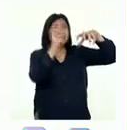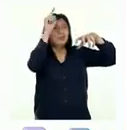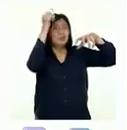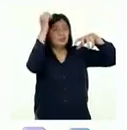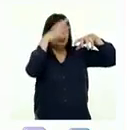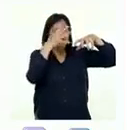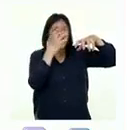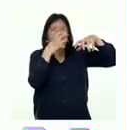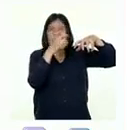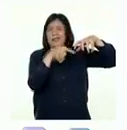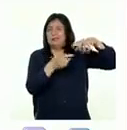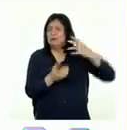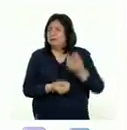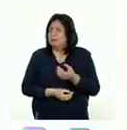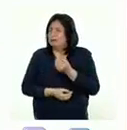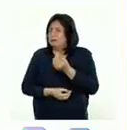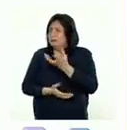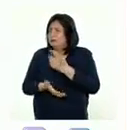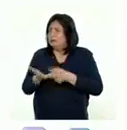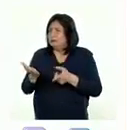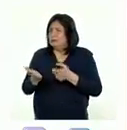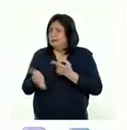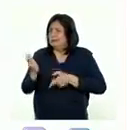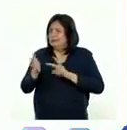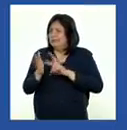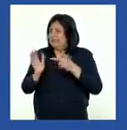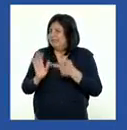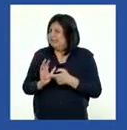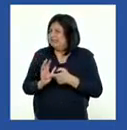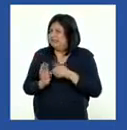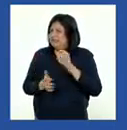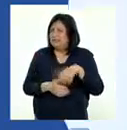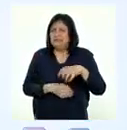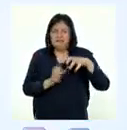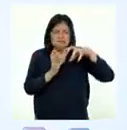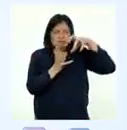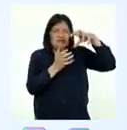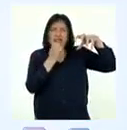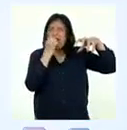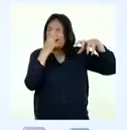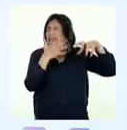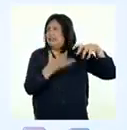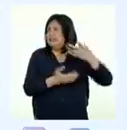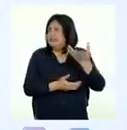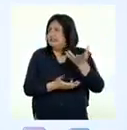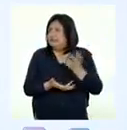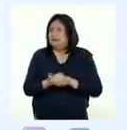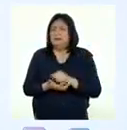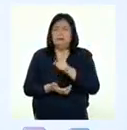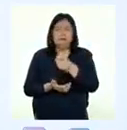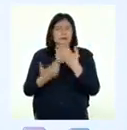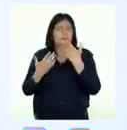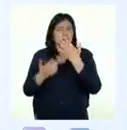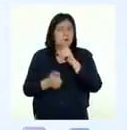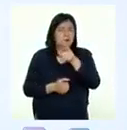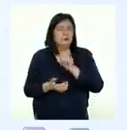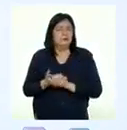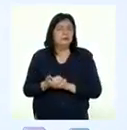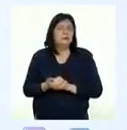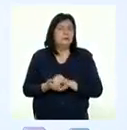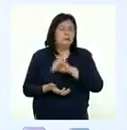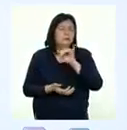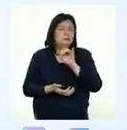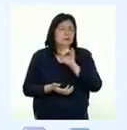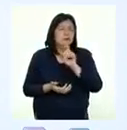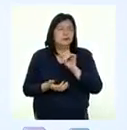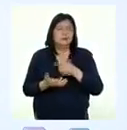global. Profesora, ¿podría explicarnos qué es el calentamiento global? Muchas gracias por tu participación,